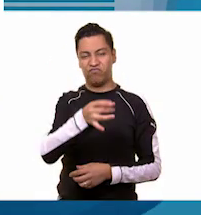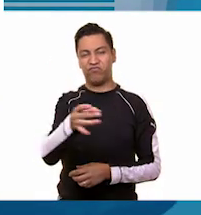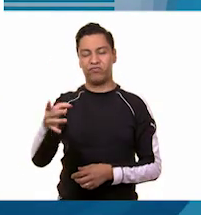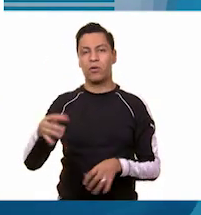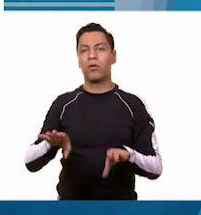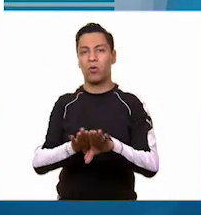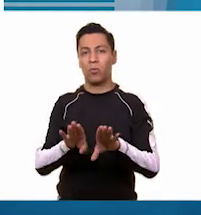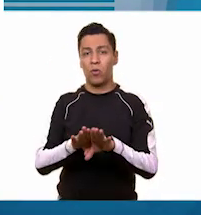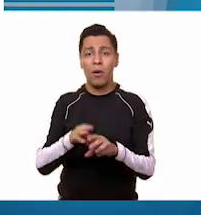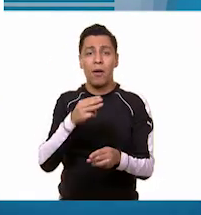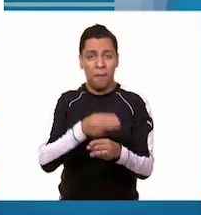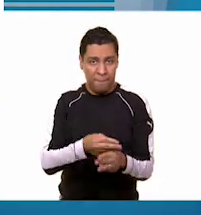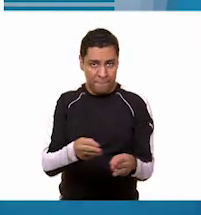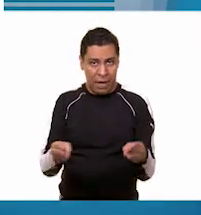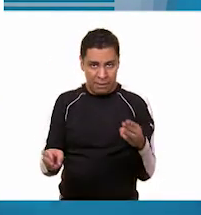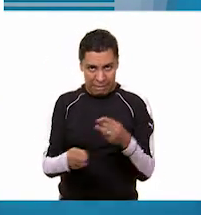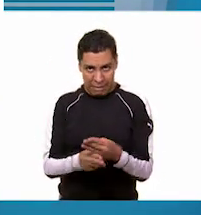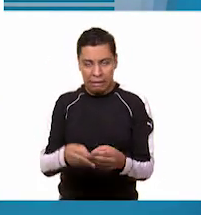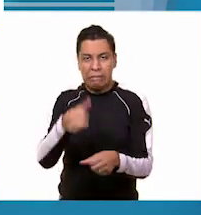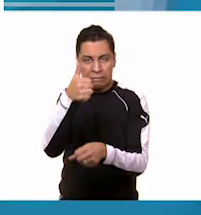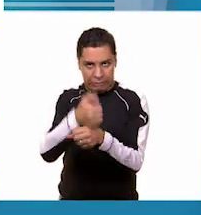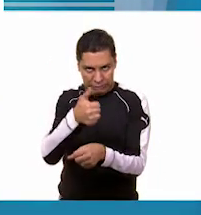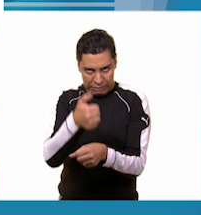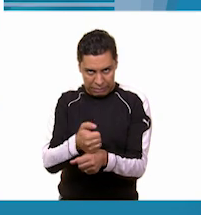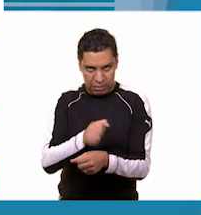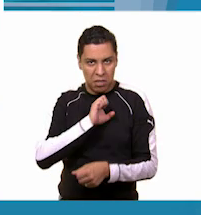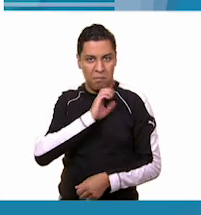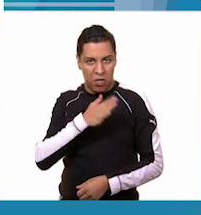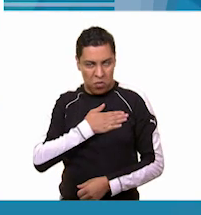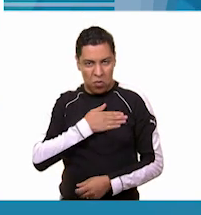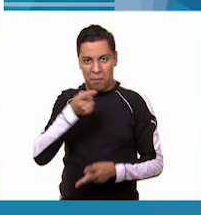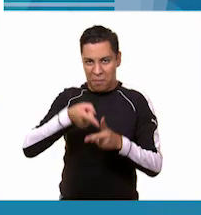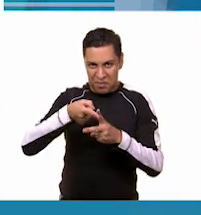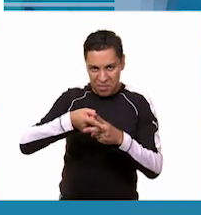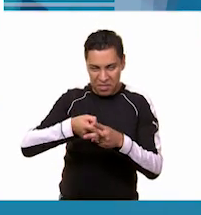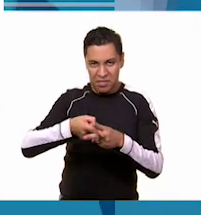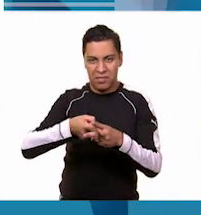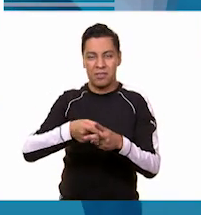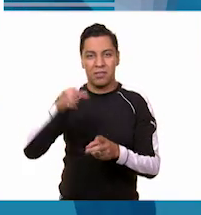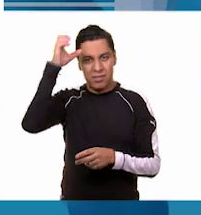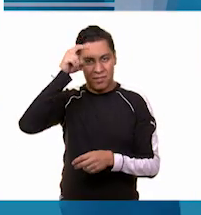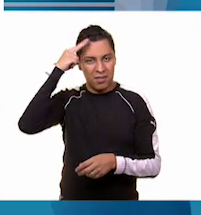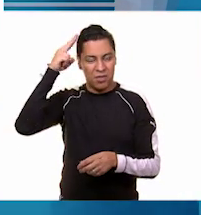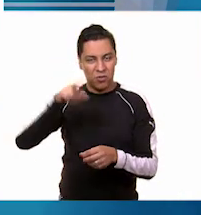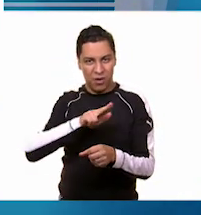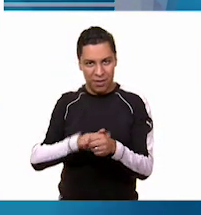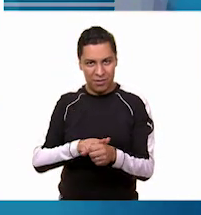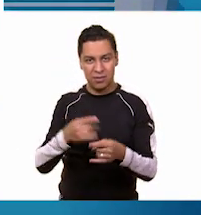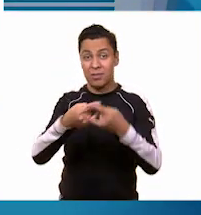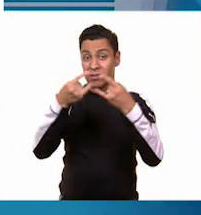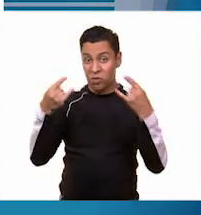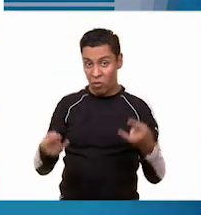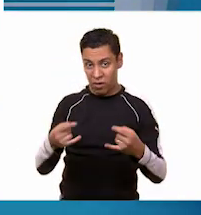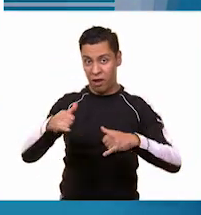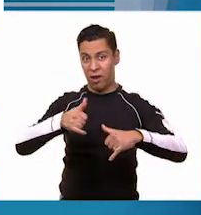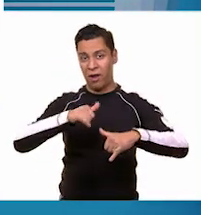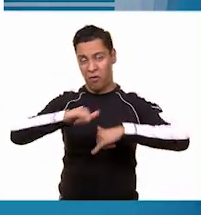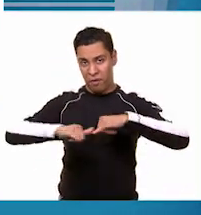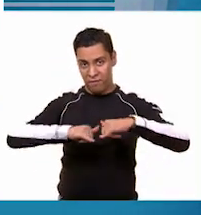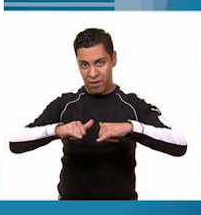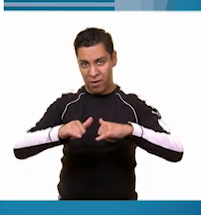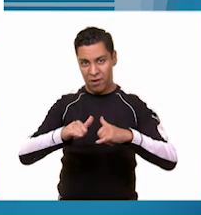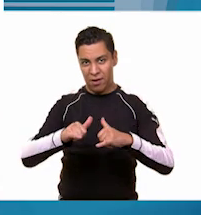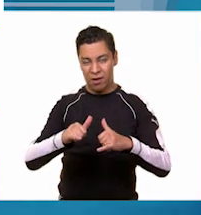contempla contenidos de los programas de 6º de las asignaturas de español, matemáticas, ciencias naturales, historia, geografía